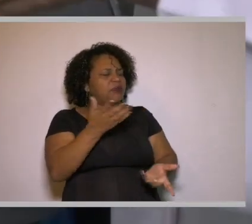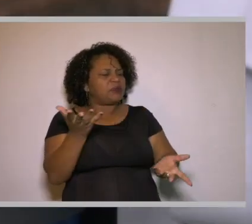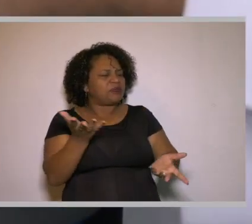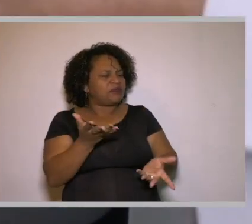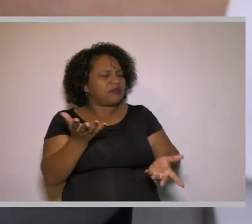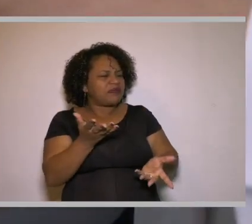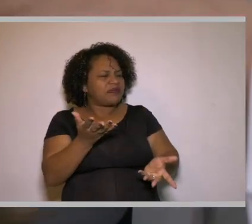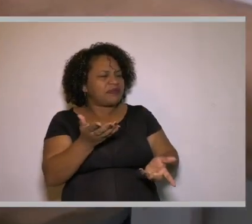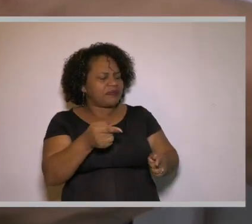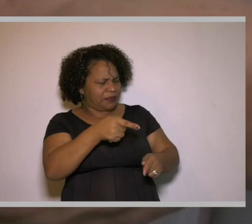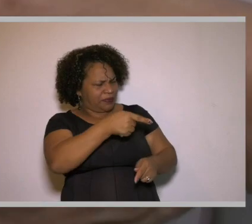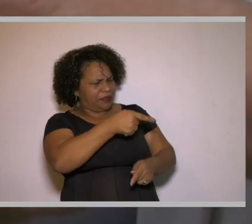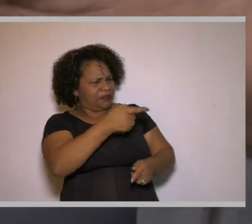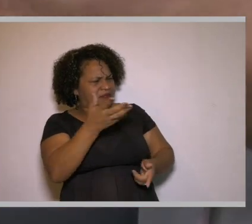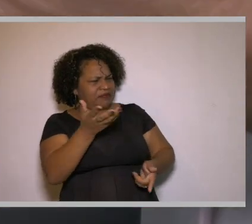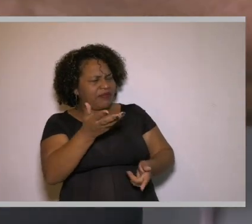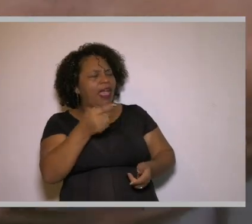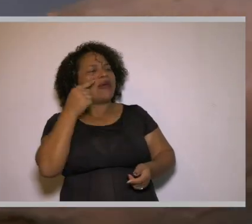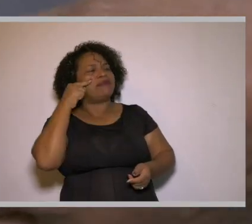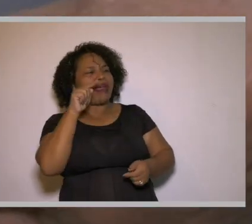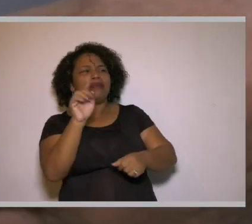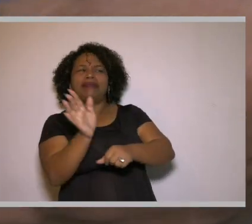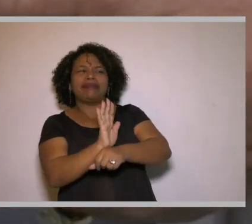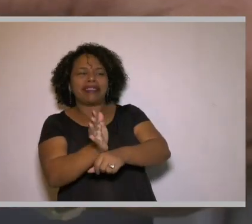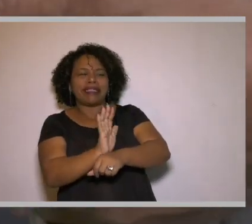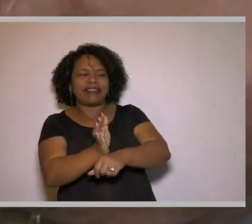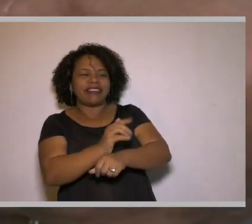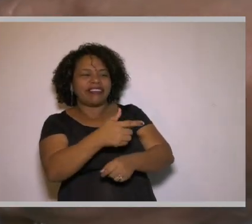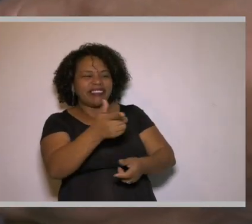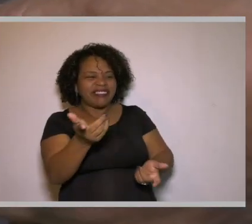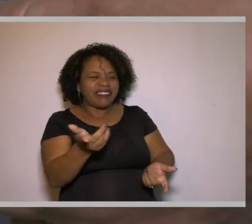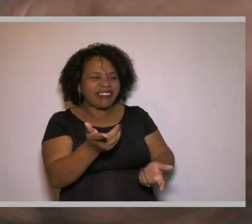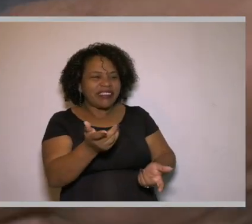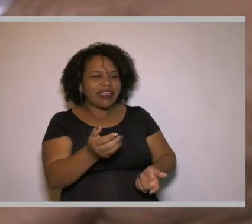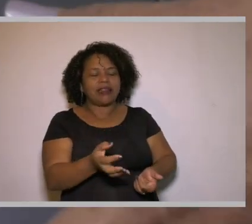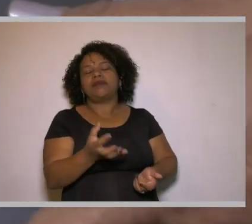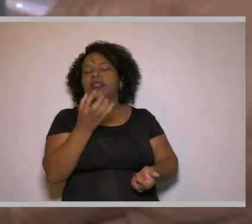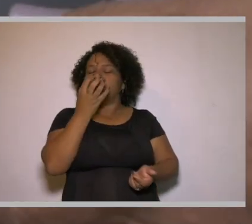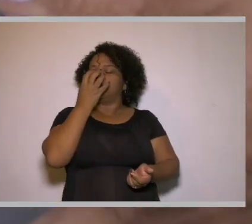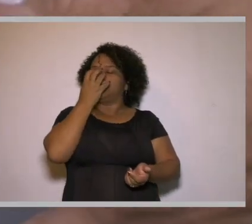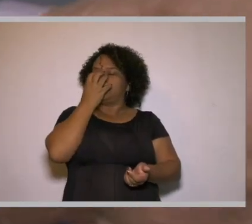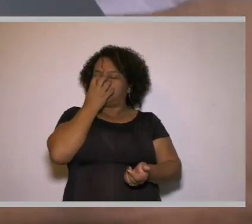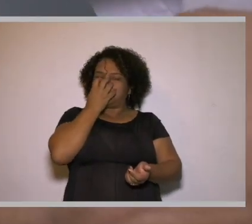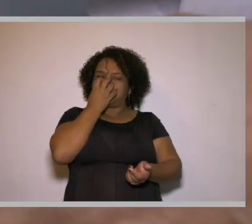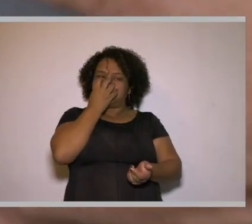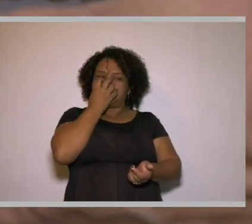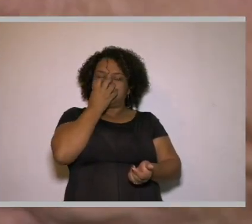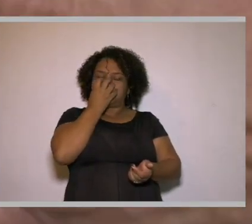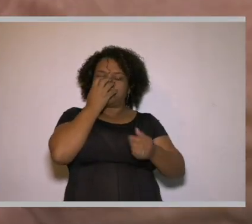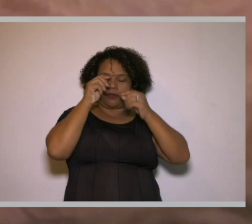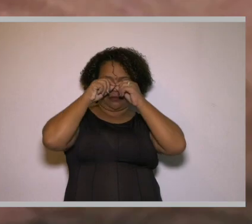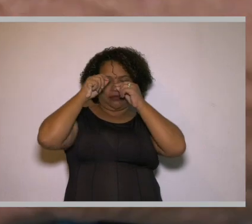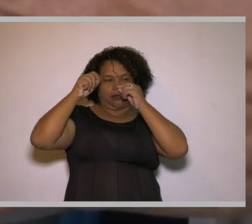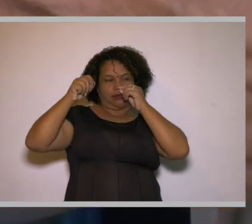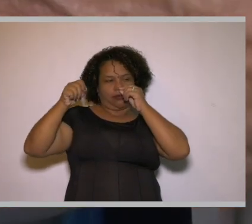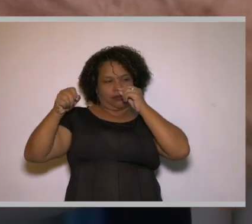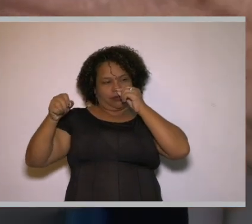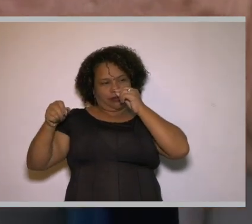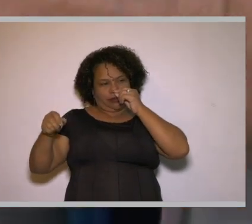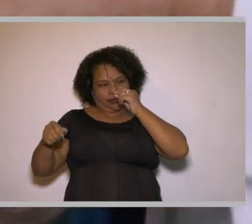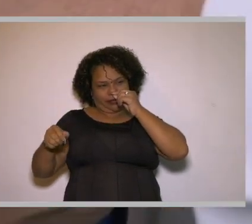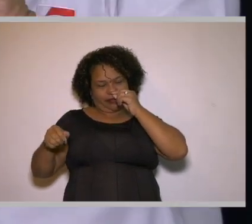vemos todos nosotros, que los vemos en televisión. Y las de los niños tienen la particularidad de